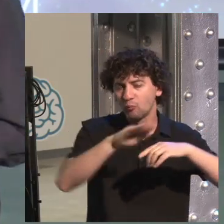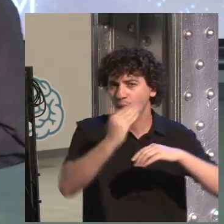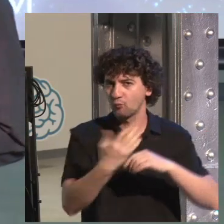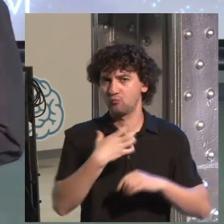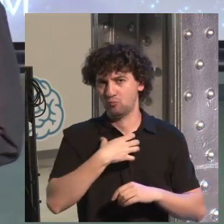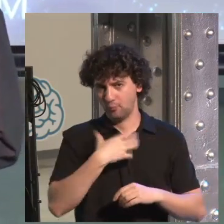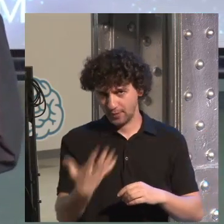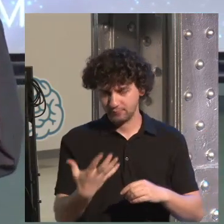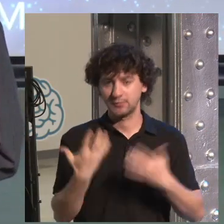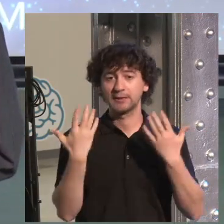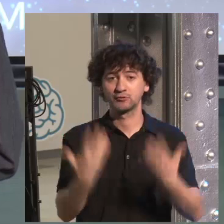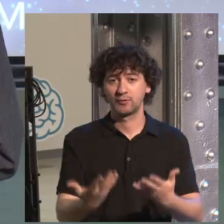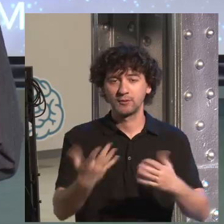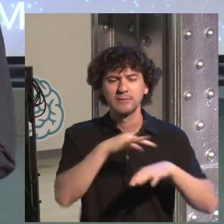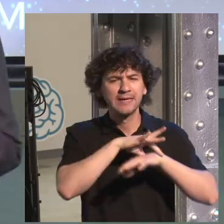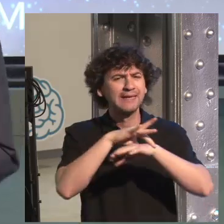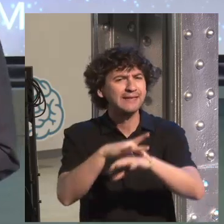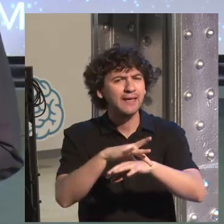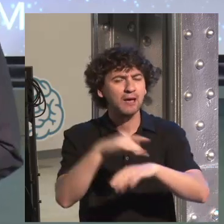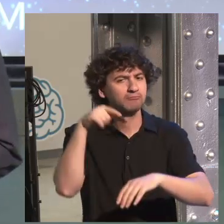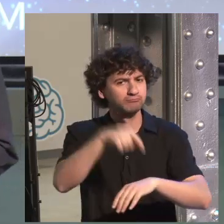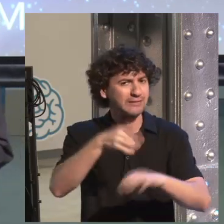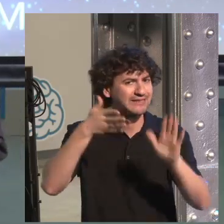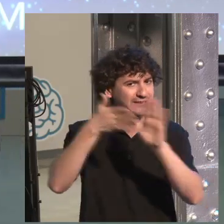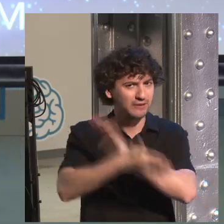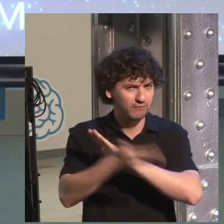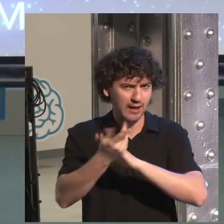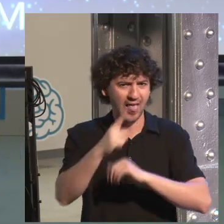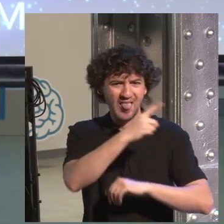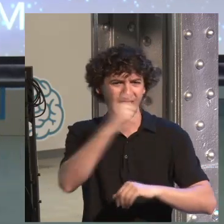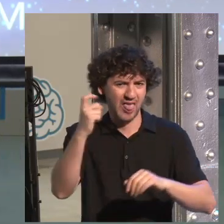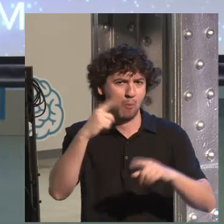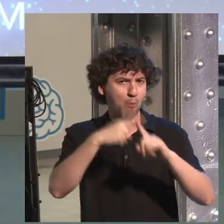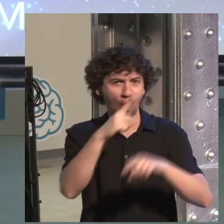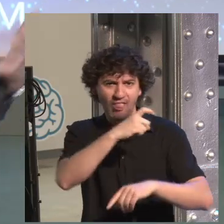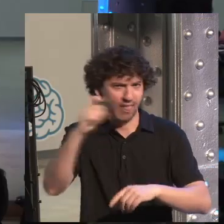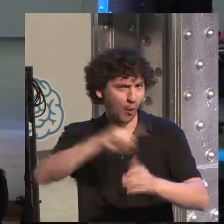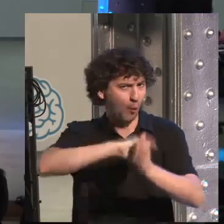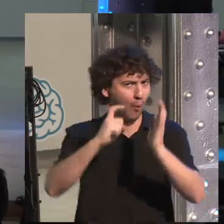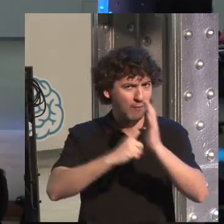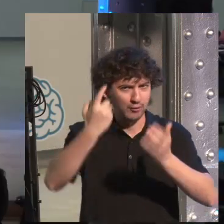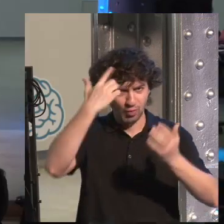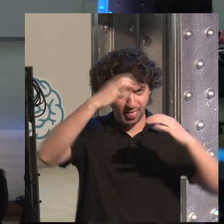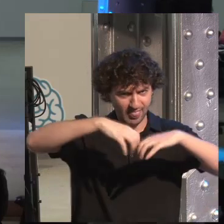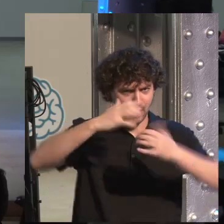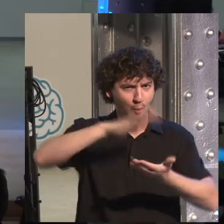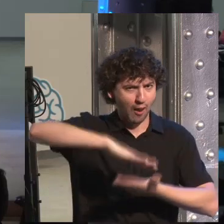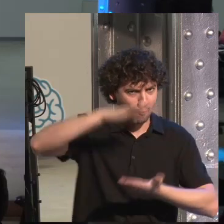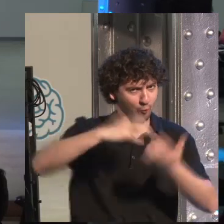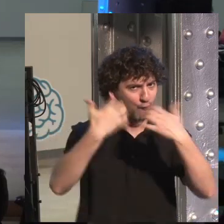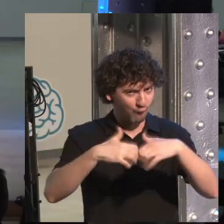Así que la glía ya es parte del 100% cerebral que todos usamos. Ya usamos el 100% del